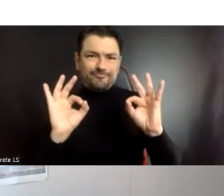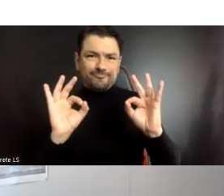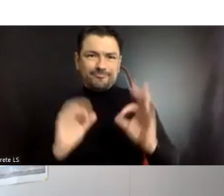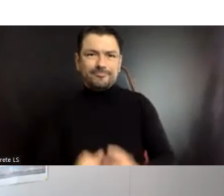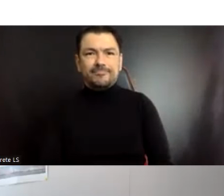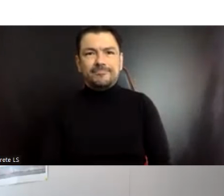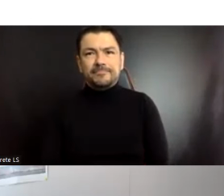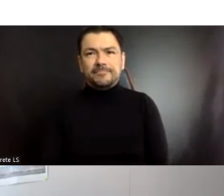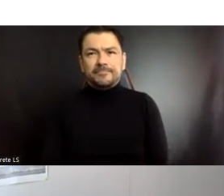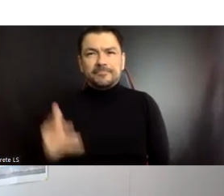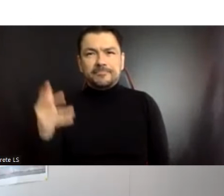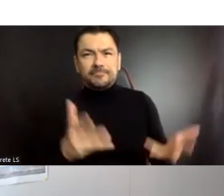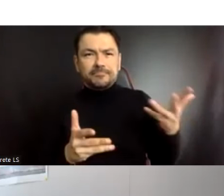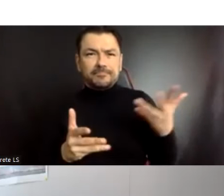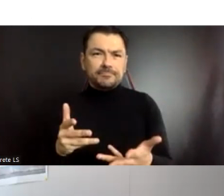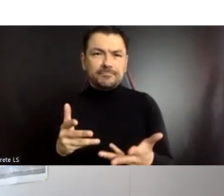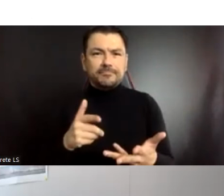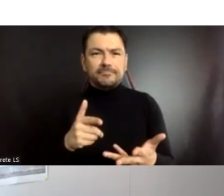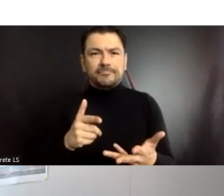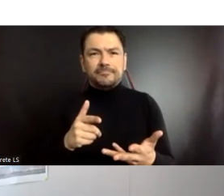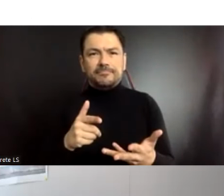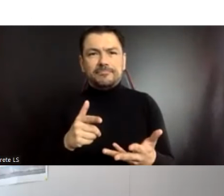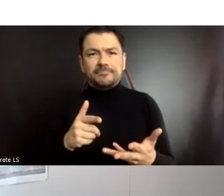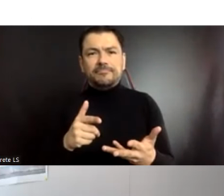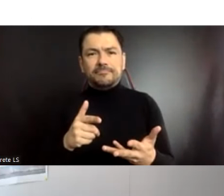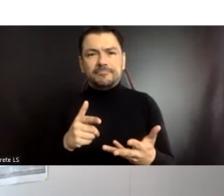Todas las entidades presentes trabajando juntos.